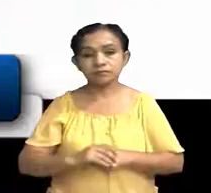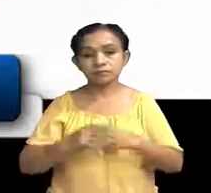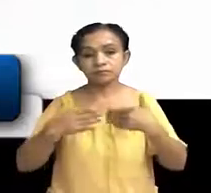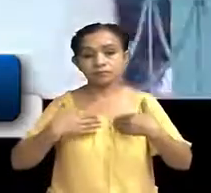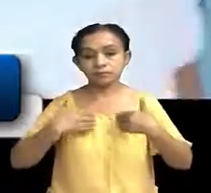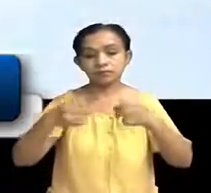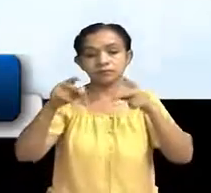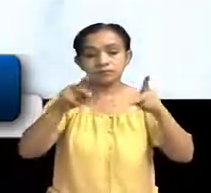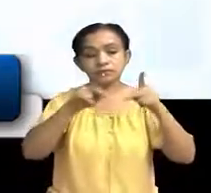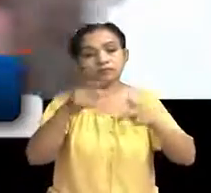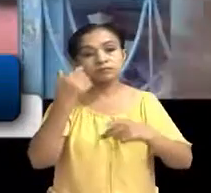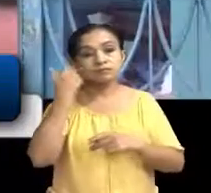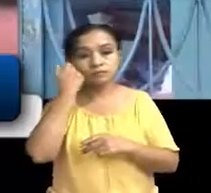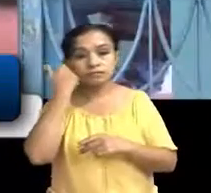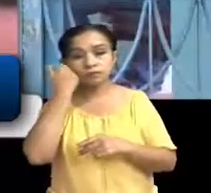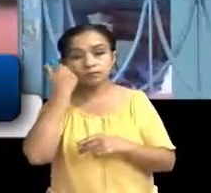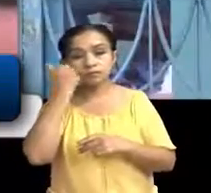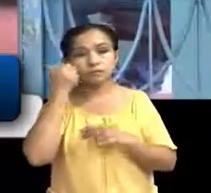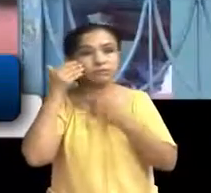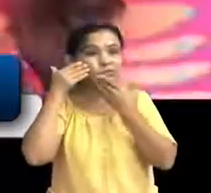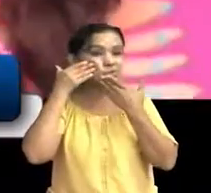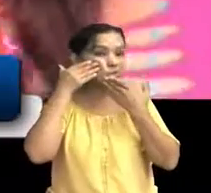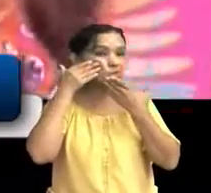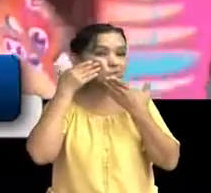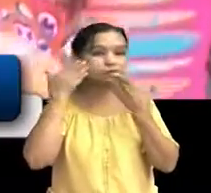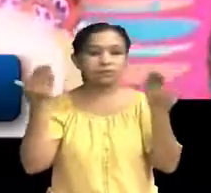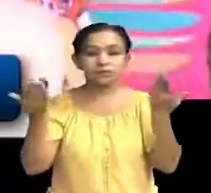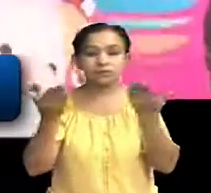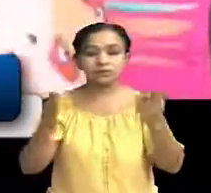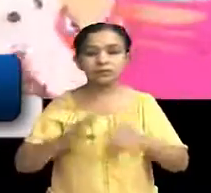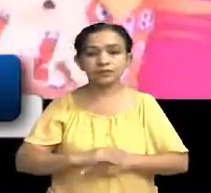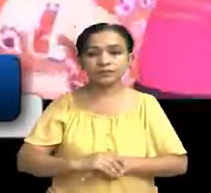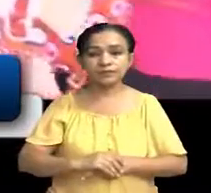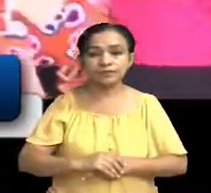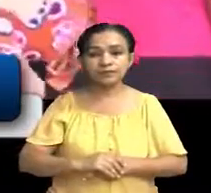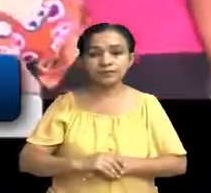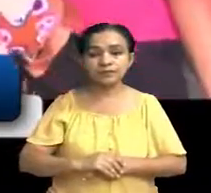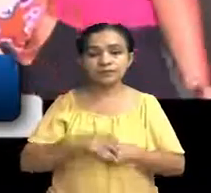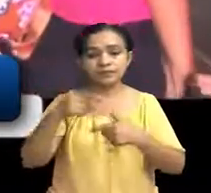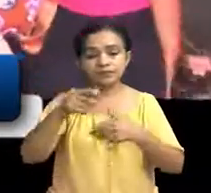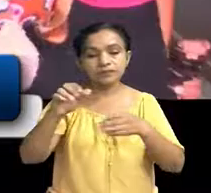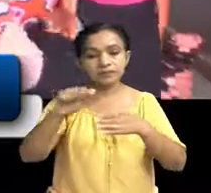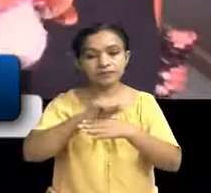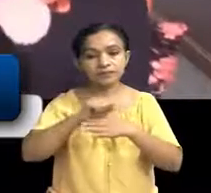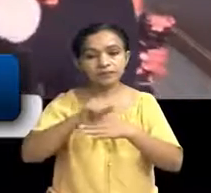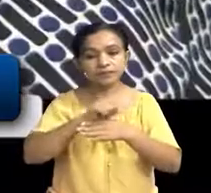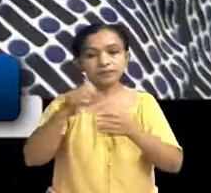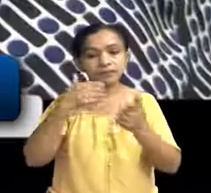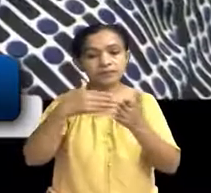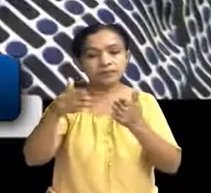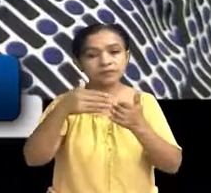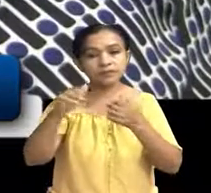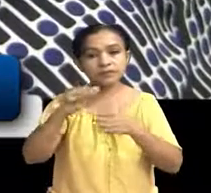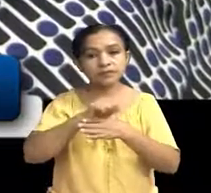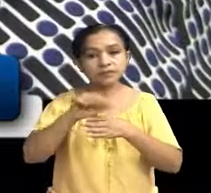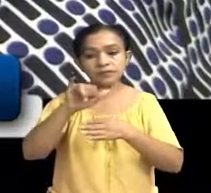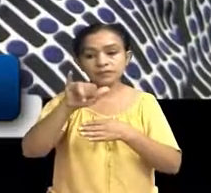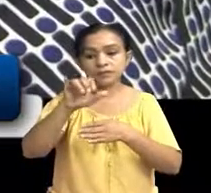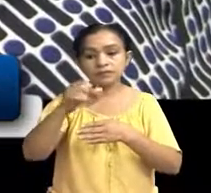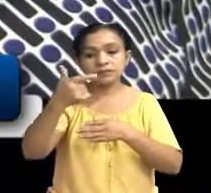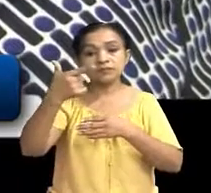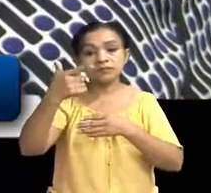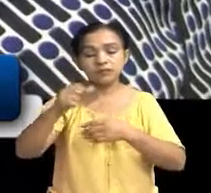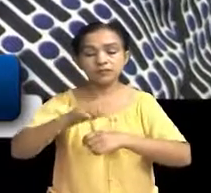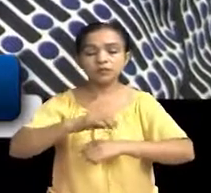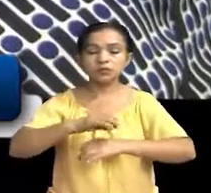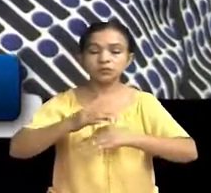de un paciente con parálisis facial, doctor? En cuanto a estas terapias, el paciente puede practicar yoga. Yoga